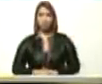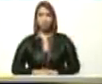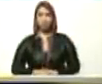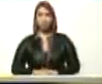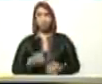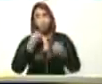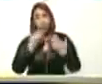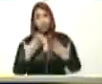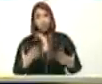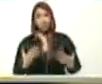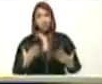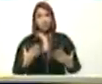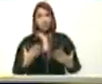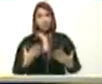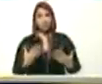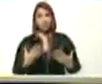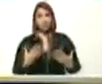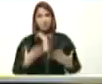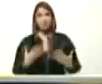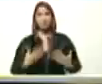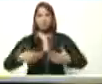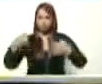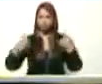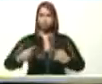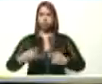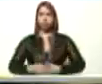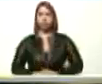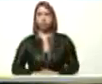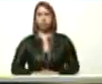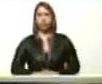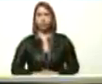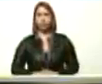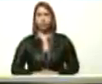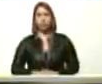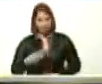bueno restense echen el resto